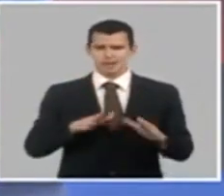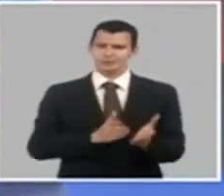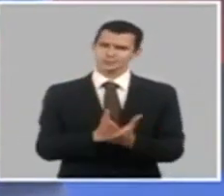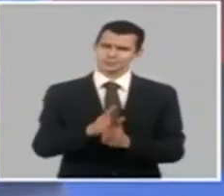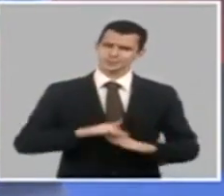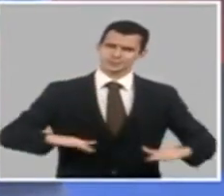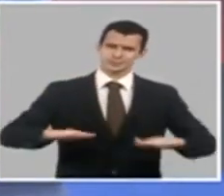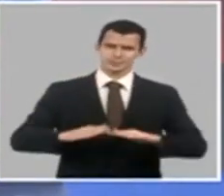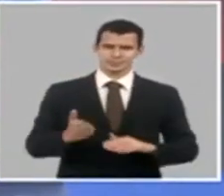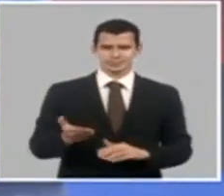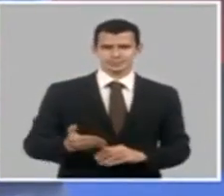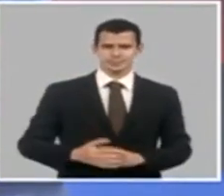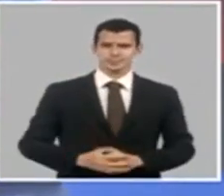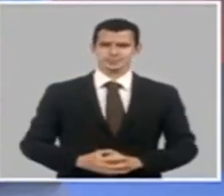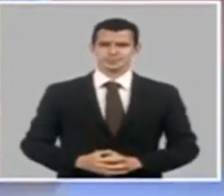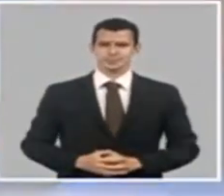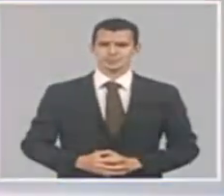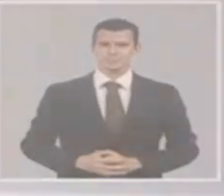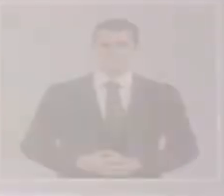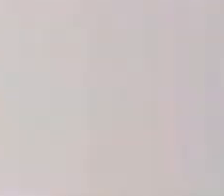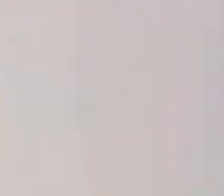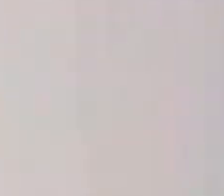regreso a la mesa